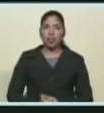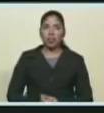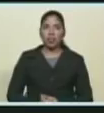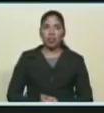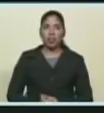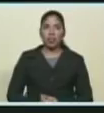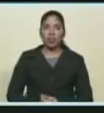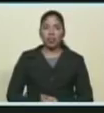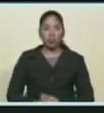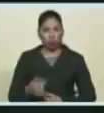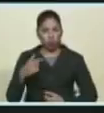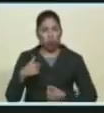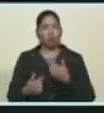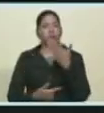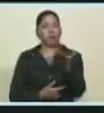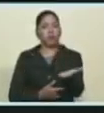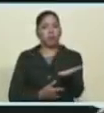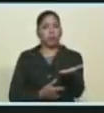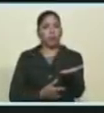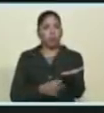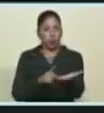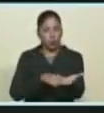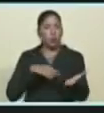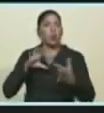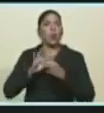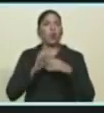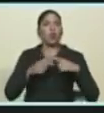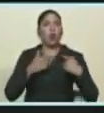Cuando tiendo mi mano, la tiendo con el corazón.